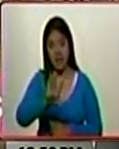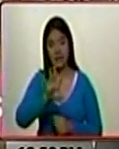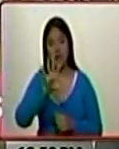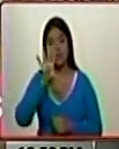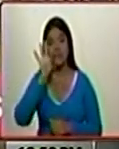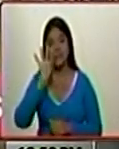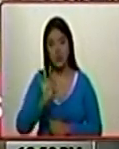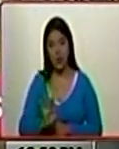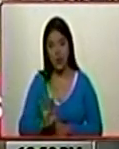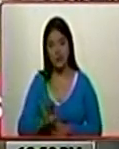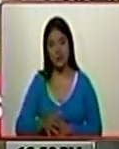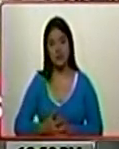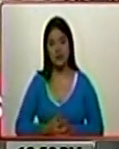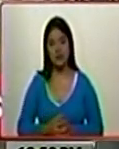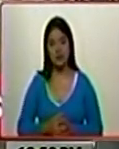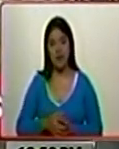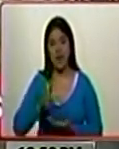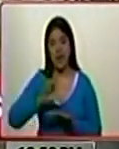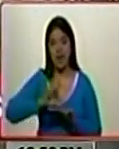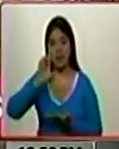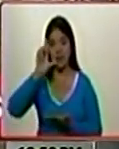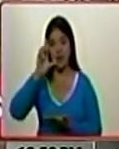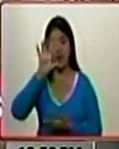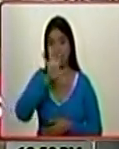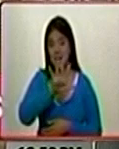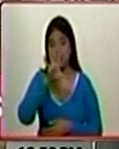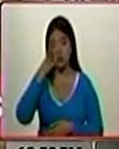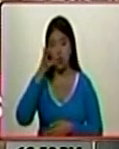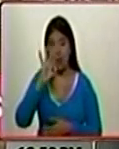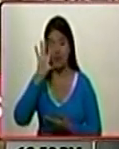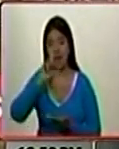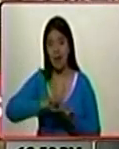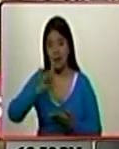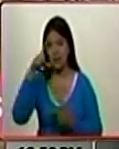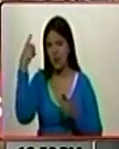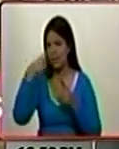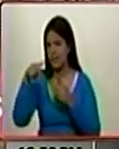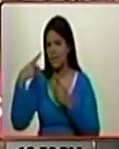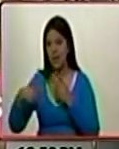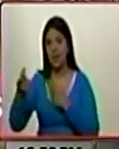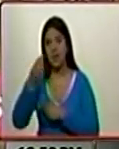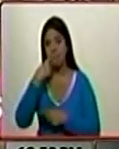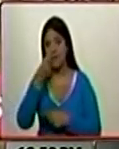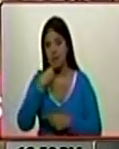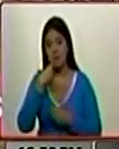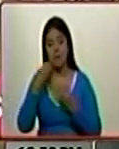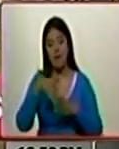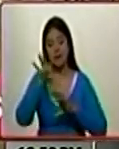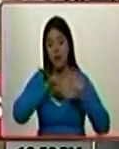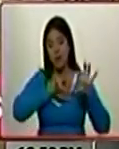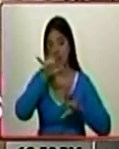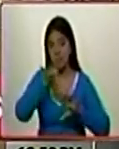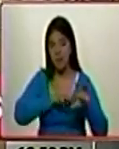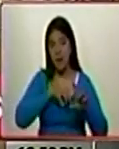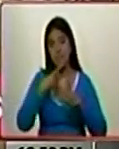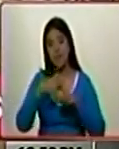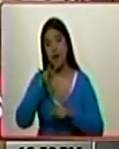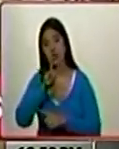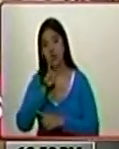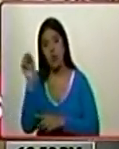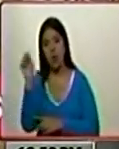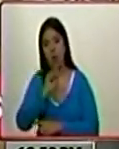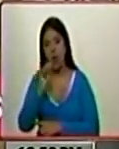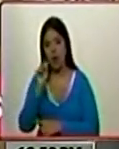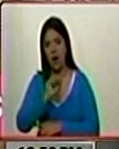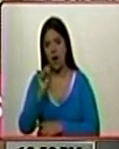550 litros de diferentes medicamentos para animales y dos vehículos cargo con